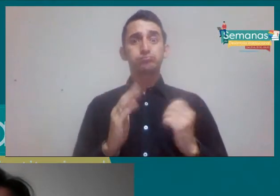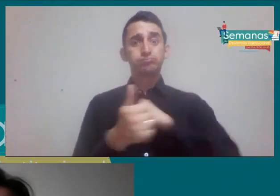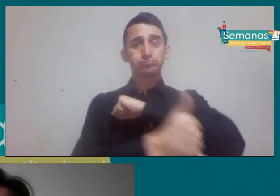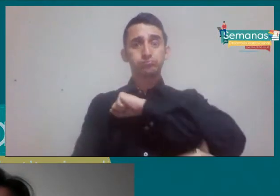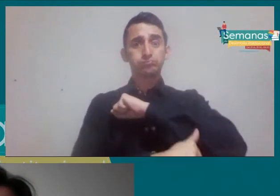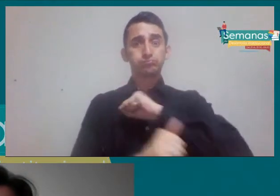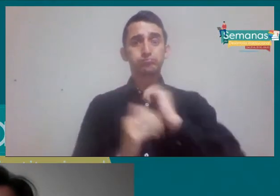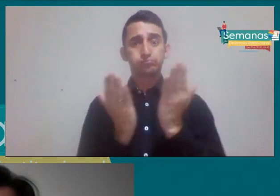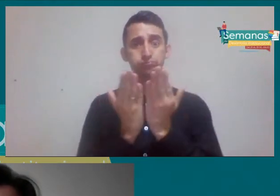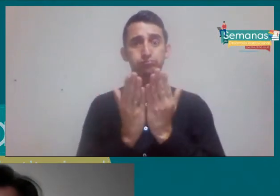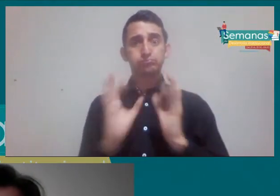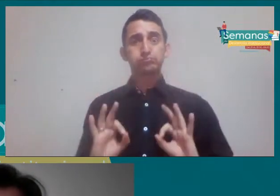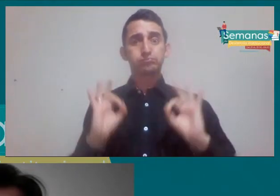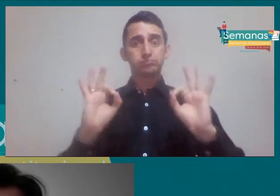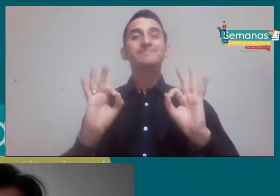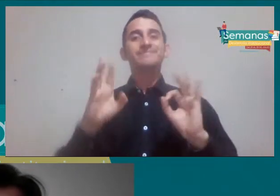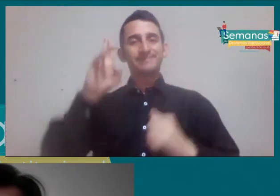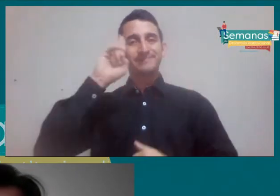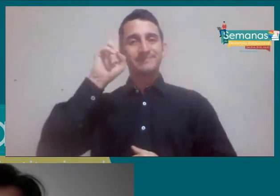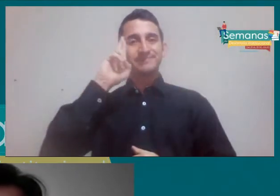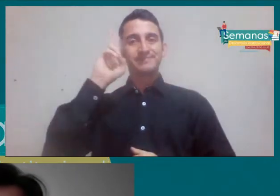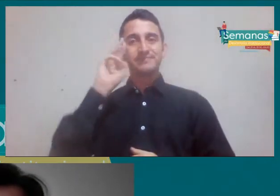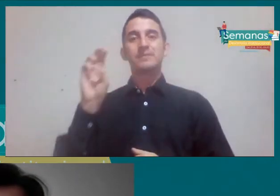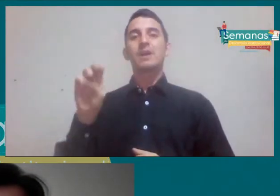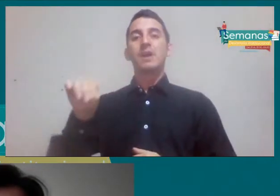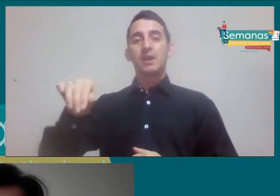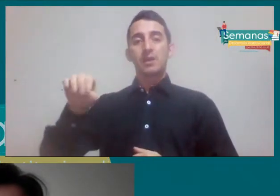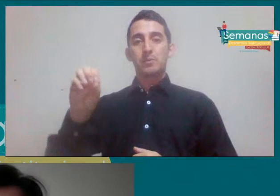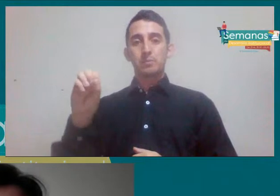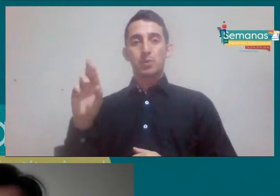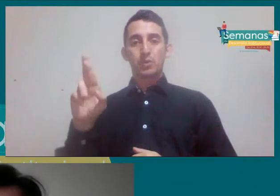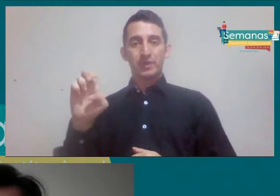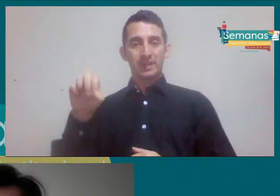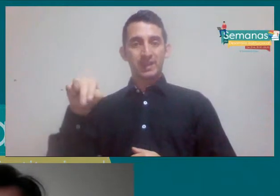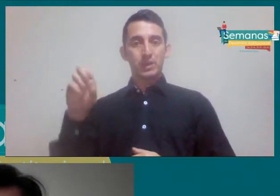doctor Moreno era, ¿cierto? El doctor Moreno. Sí, de Confavo.